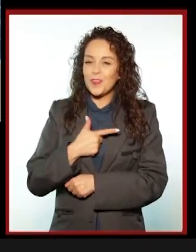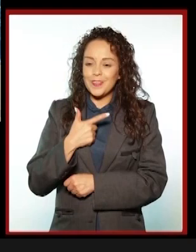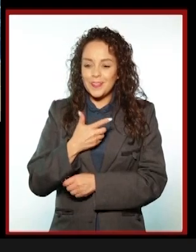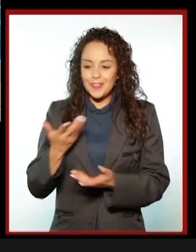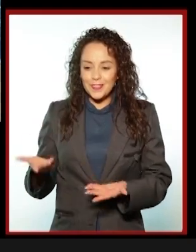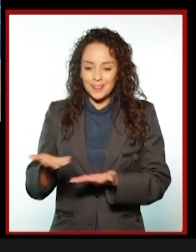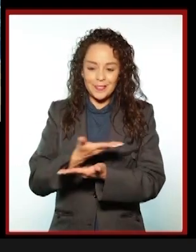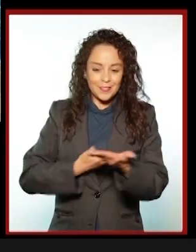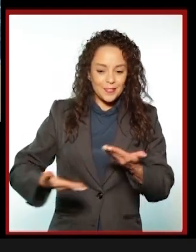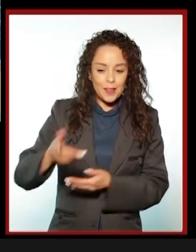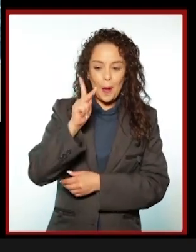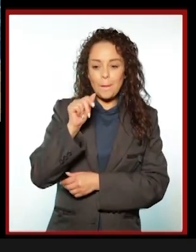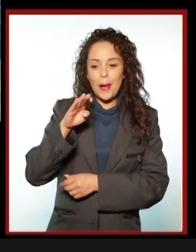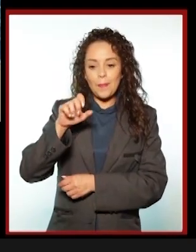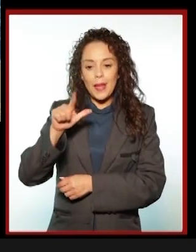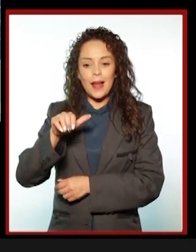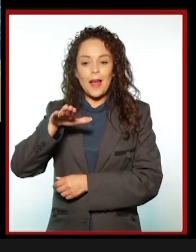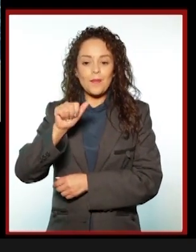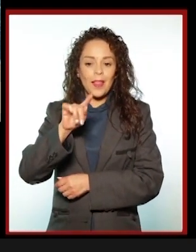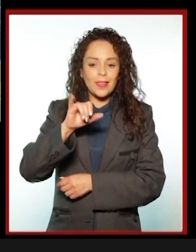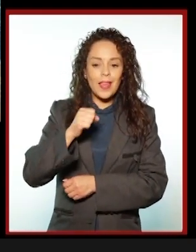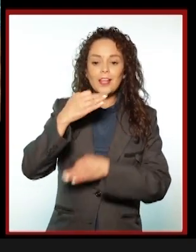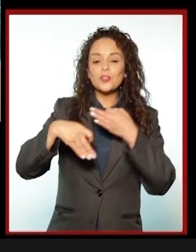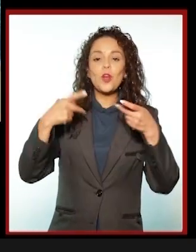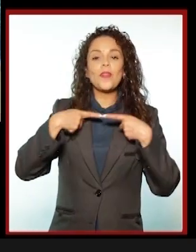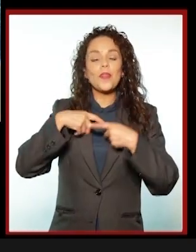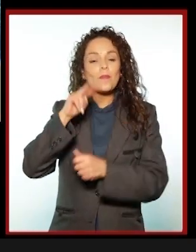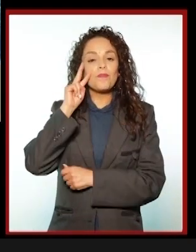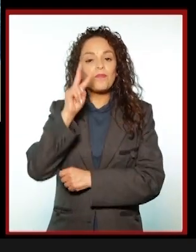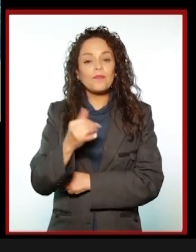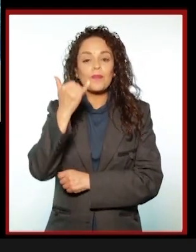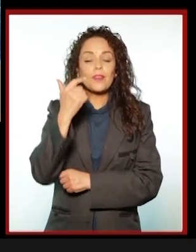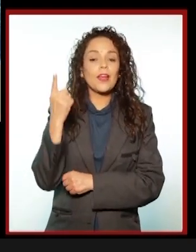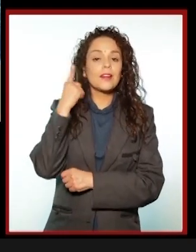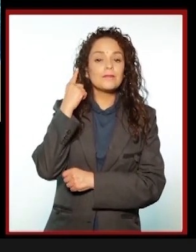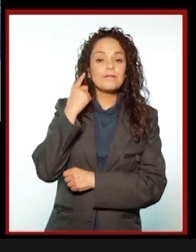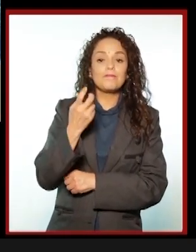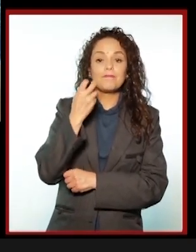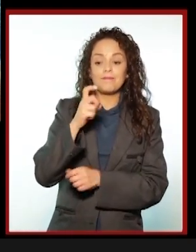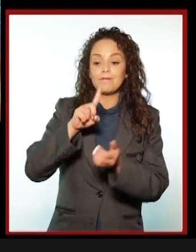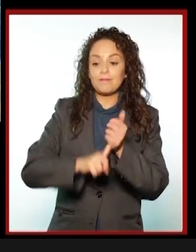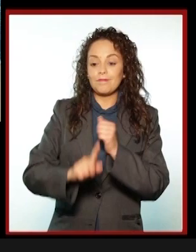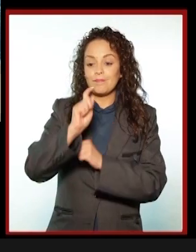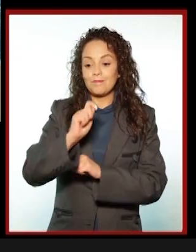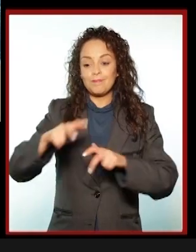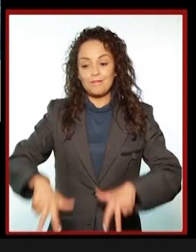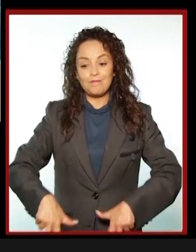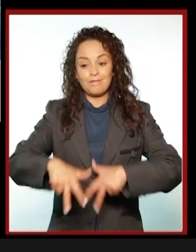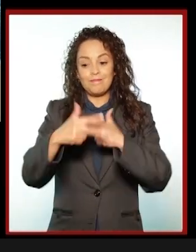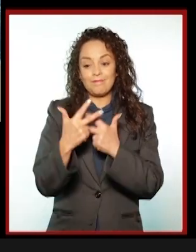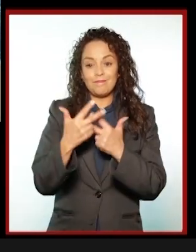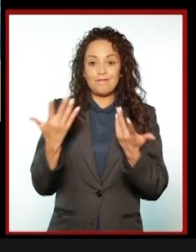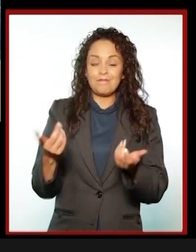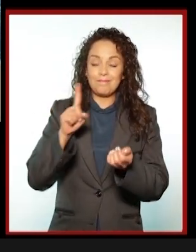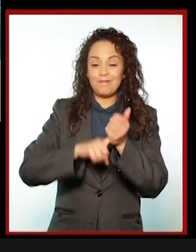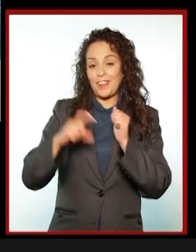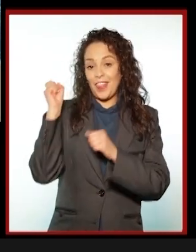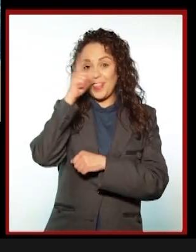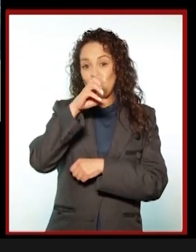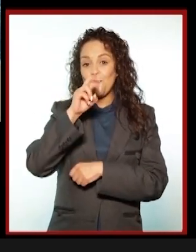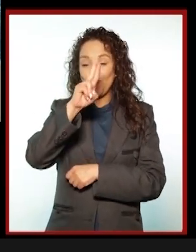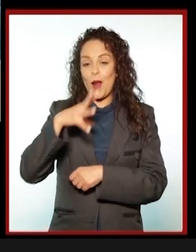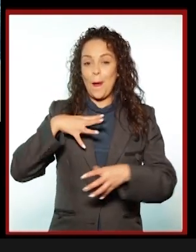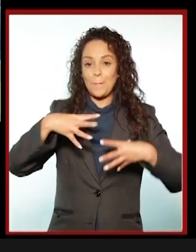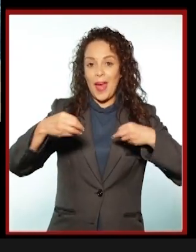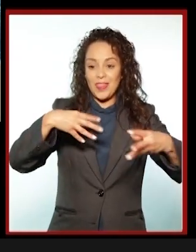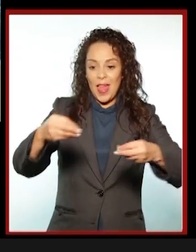gusto estar con ustedes, tanto con Pamela, con Matías y con todos los que nos ven y escuchan en estas distopías complejas de